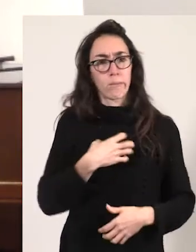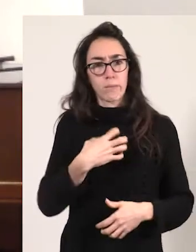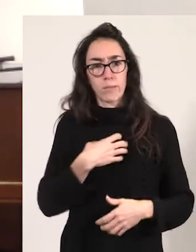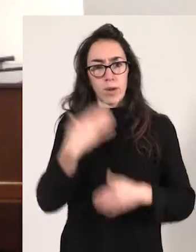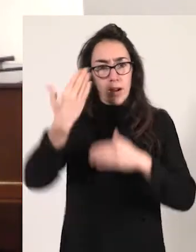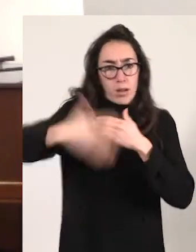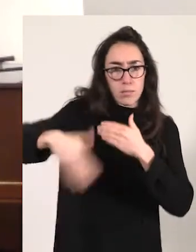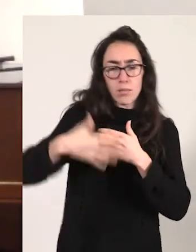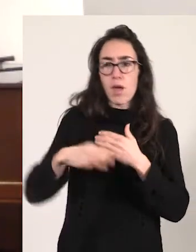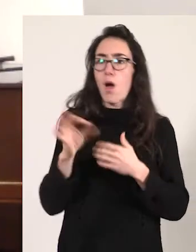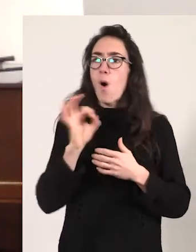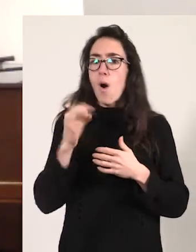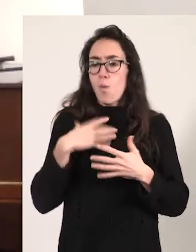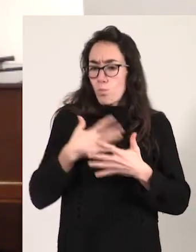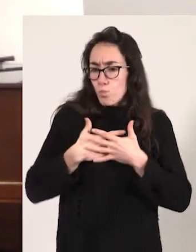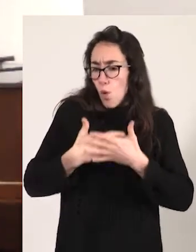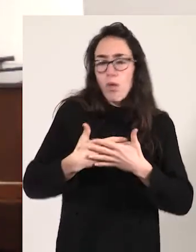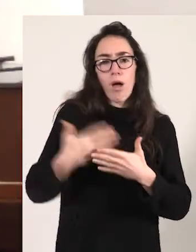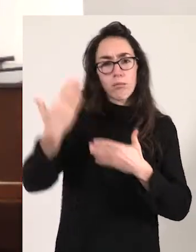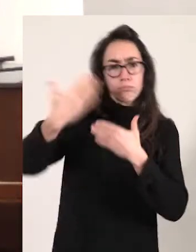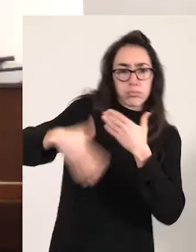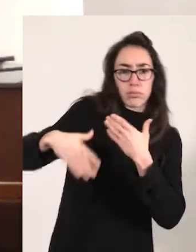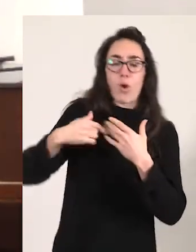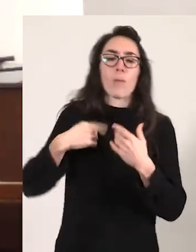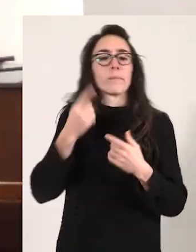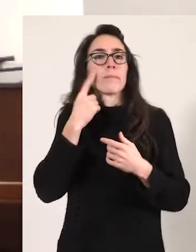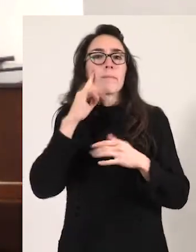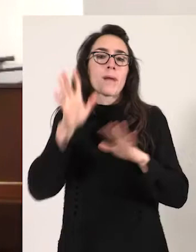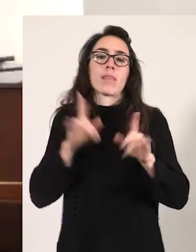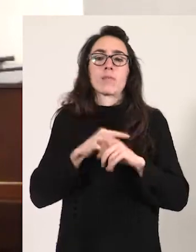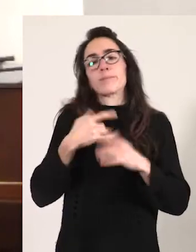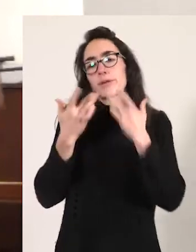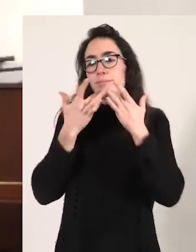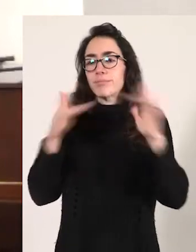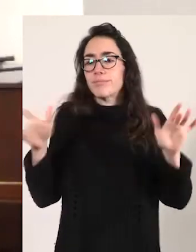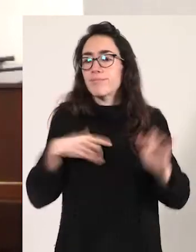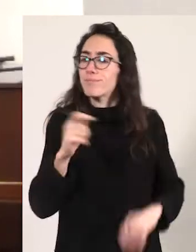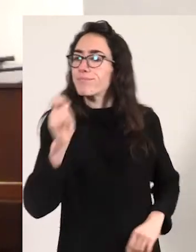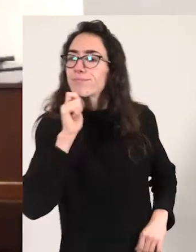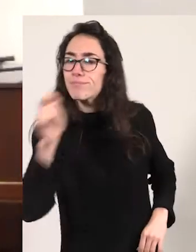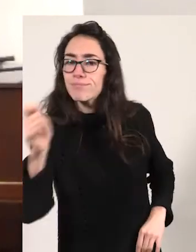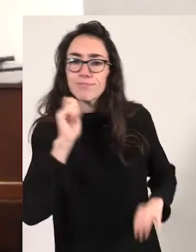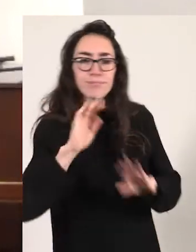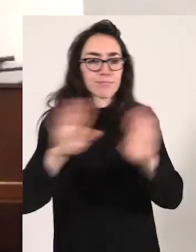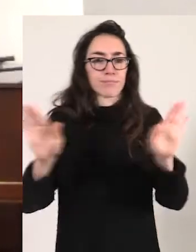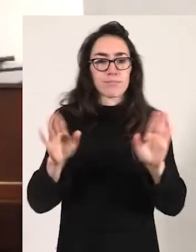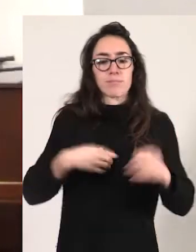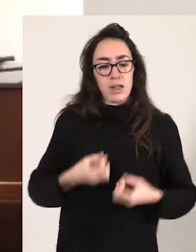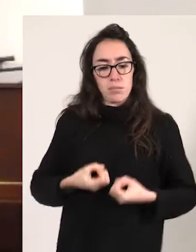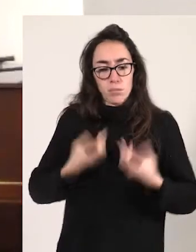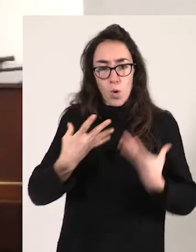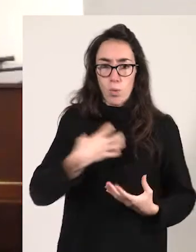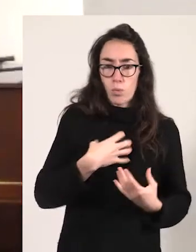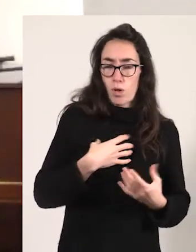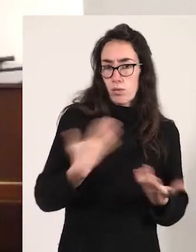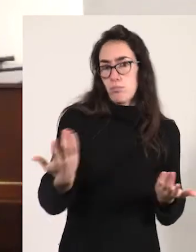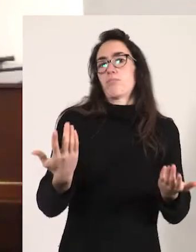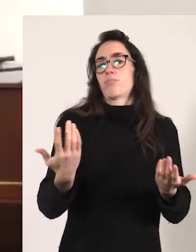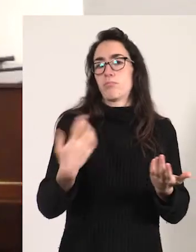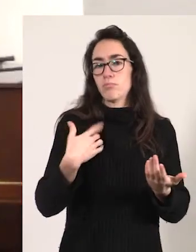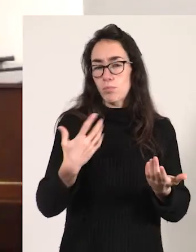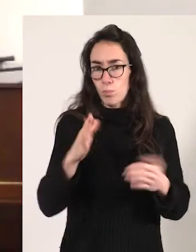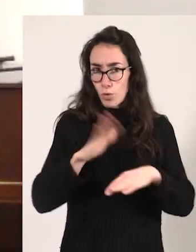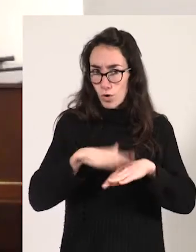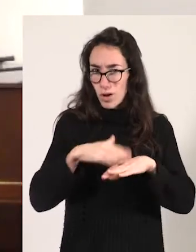luchar, ¿no? O trabajar o voluntad de cambio, ¿no? Parece que simplemente tenemos que preguntar a otras personas, pero no podemos expresarnos. Y además, en los